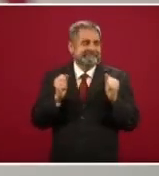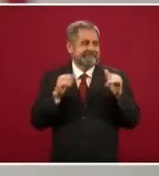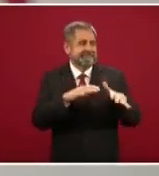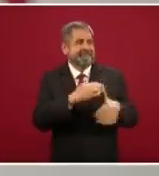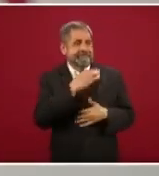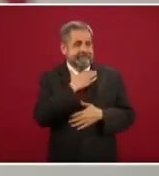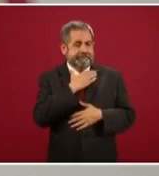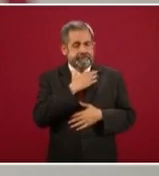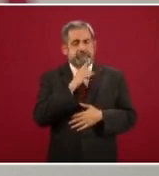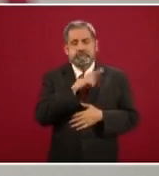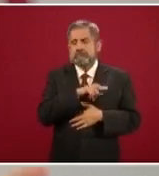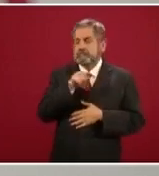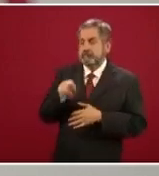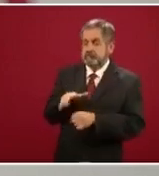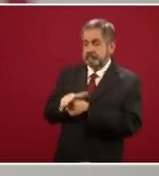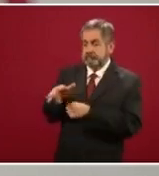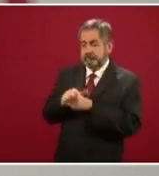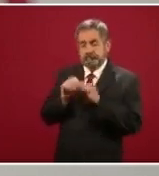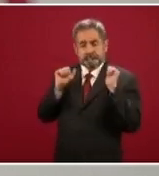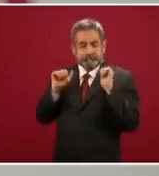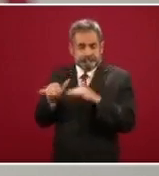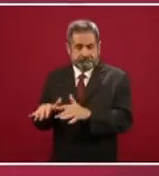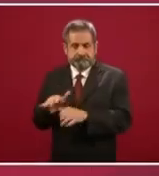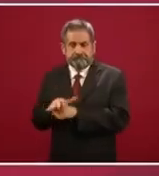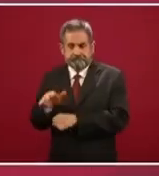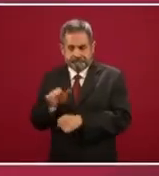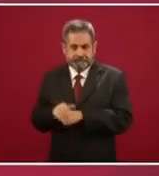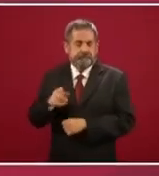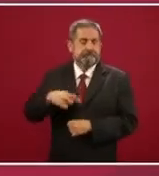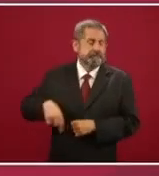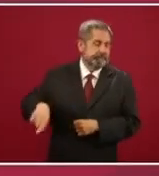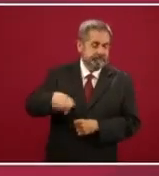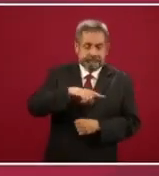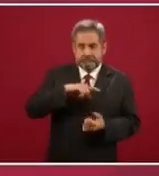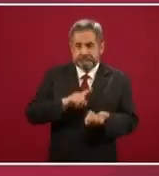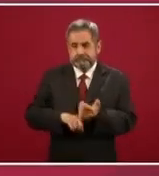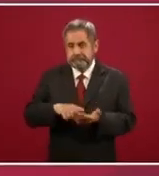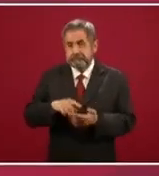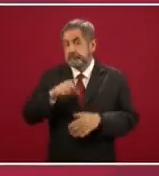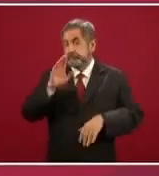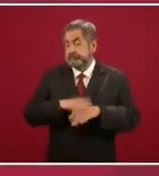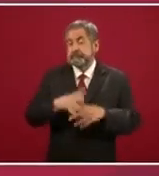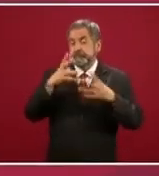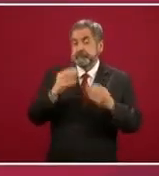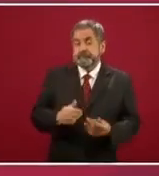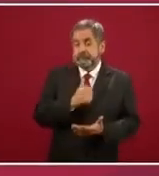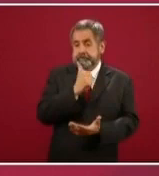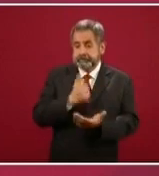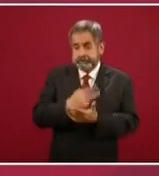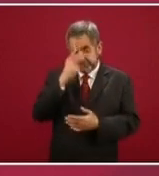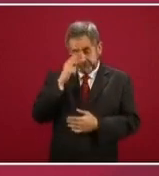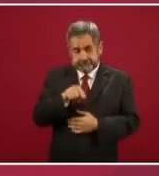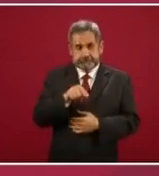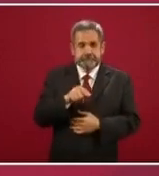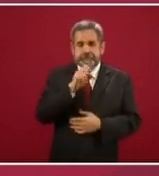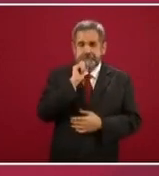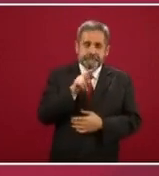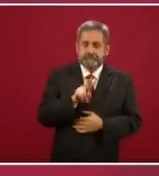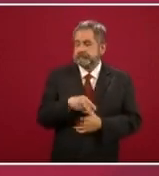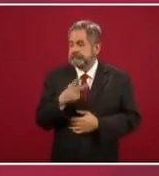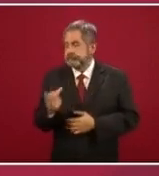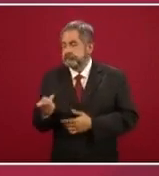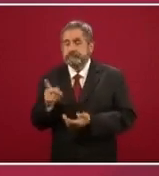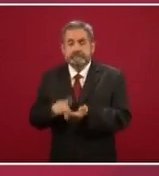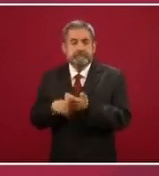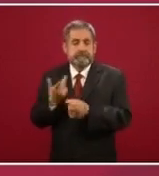del país, donde tenemos la afluencia más importante de derechohabientes en la Ciudad de México, y en consecuencia estamos convencidos que va a ser